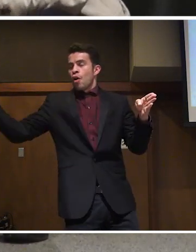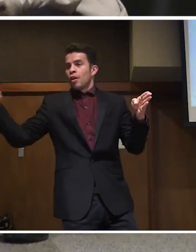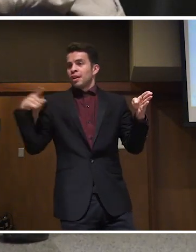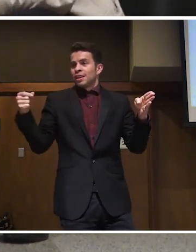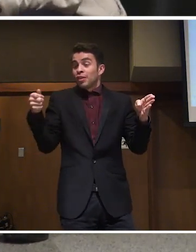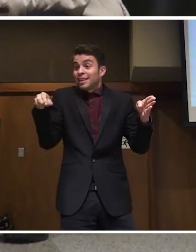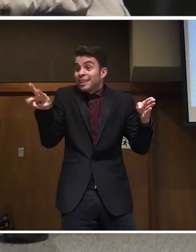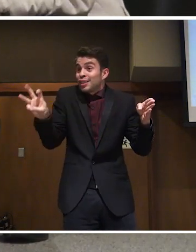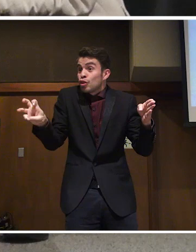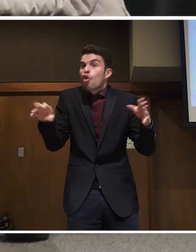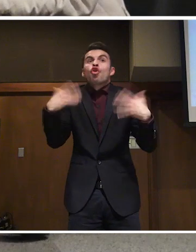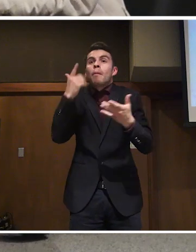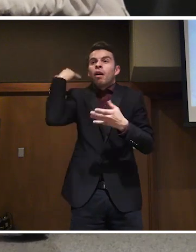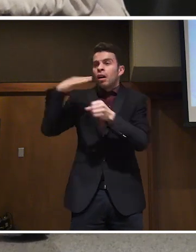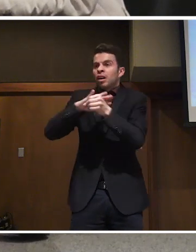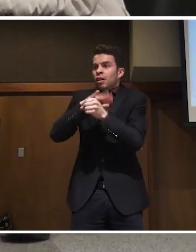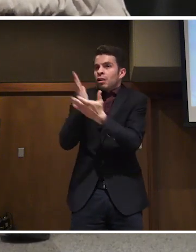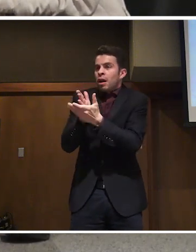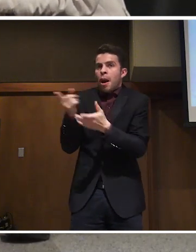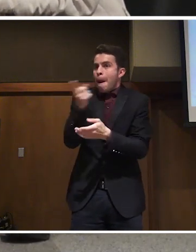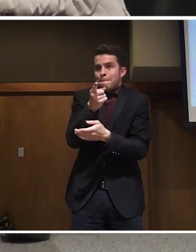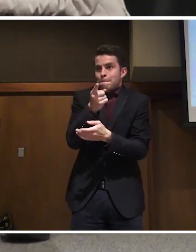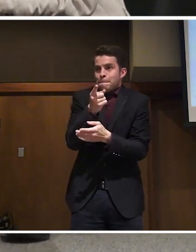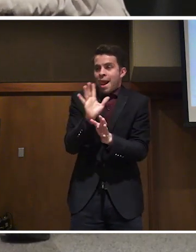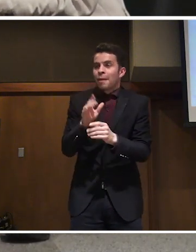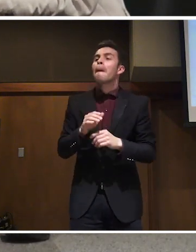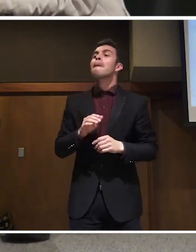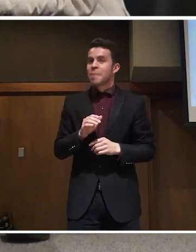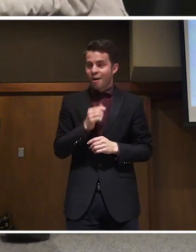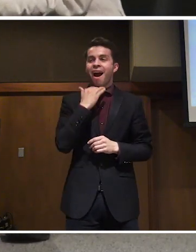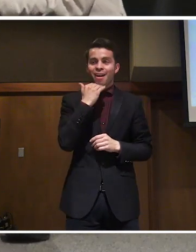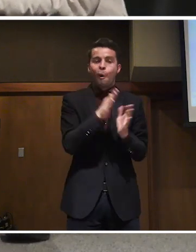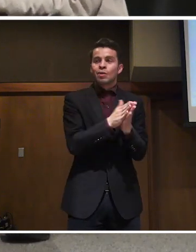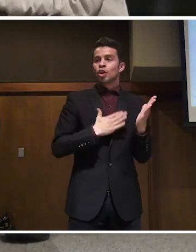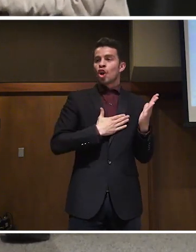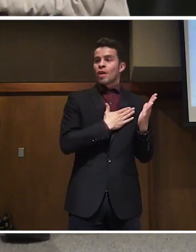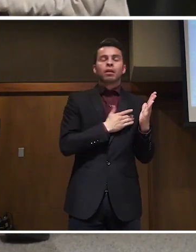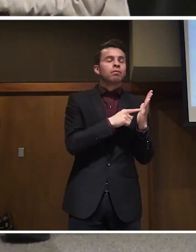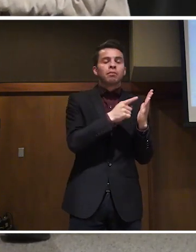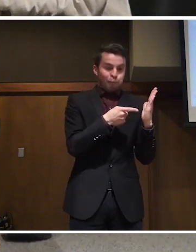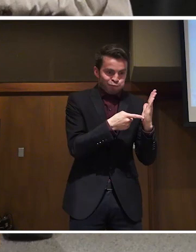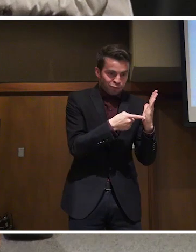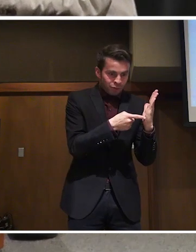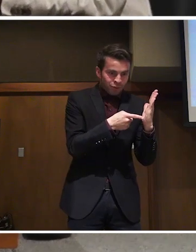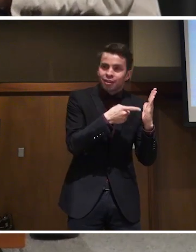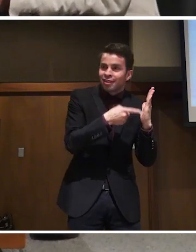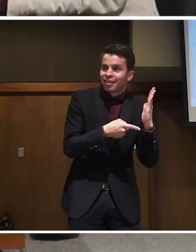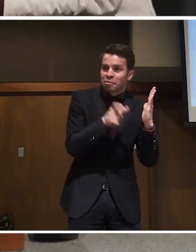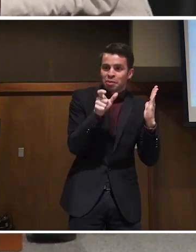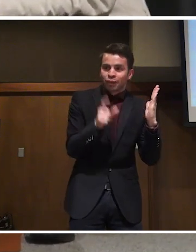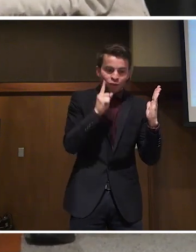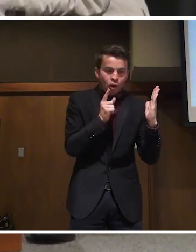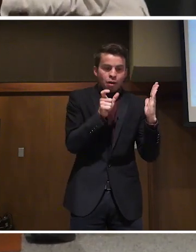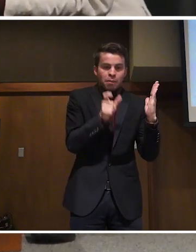en la literatura hay descripciones, uno puede encontrar en las novelas que hay acá descripciones de diferentes